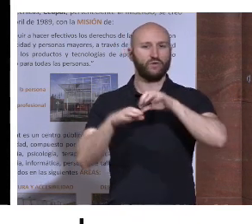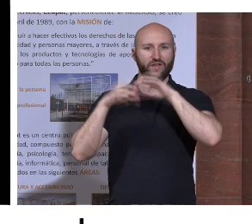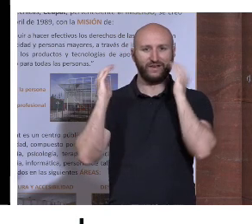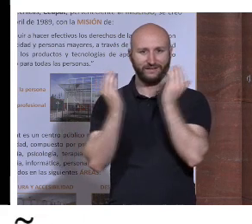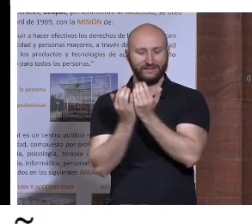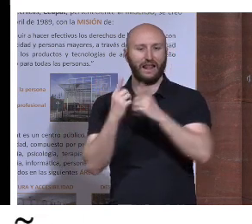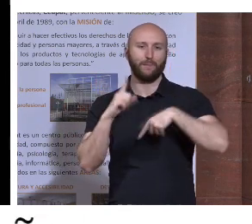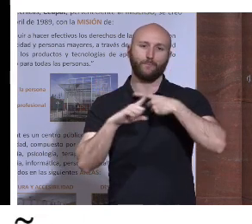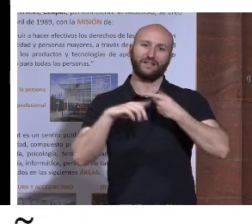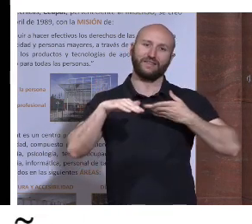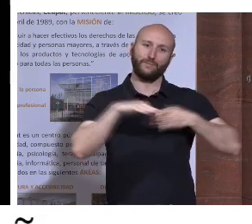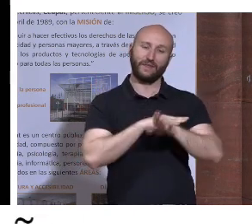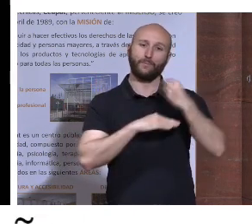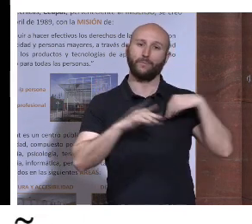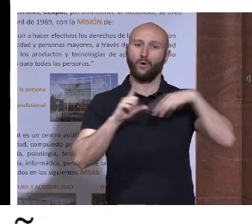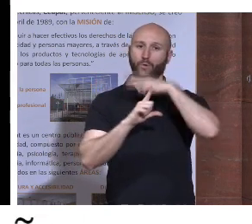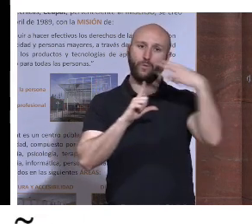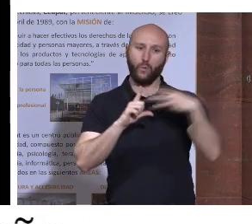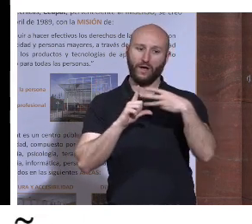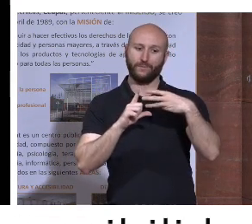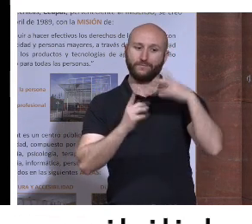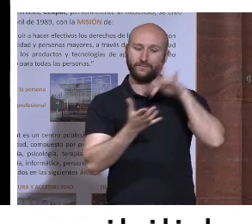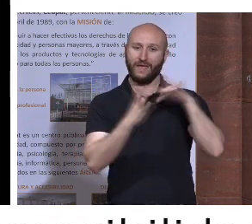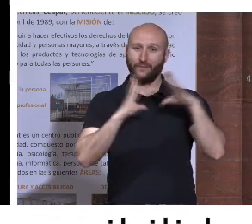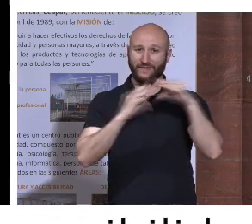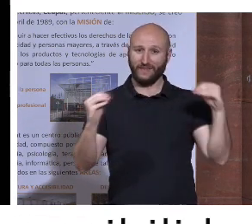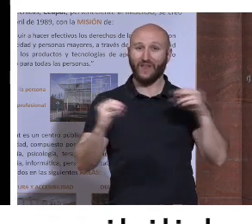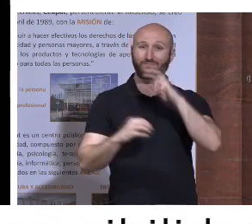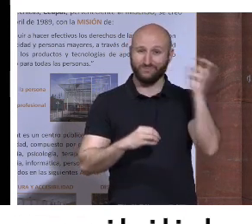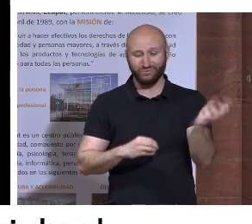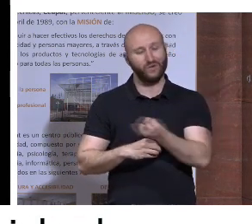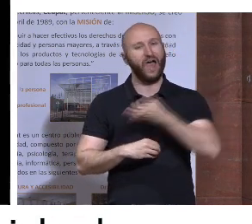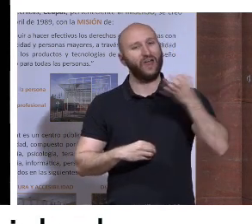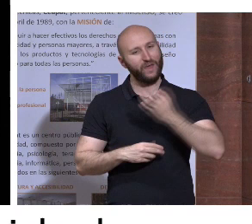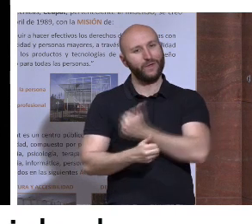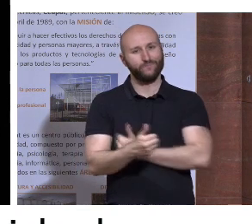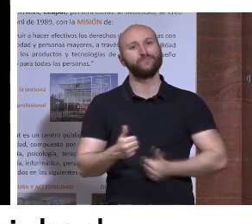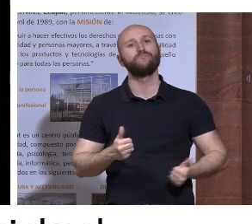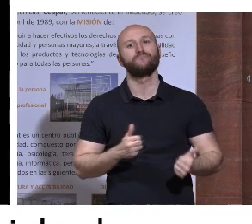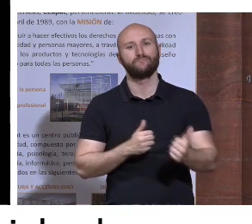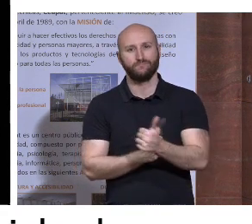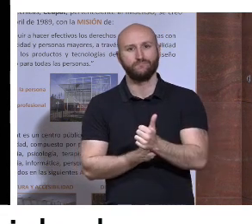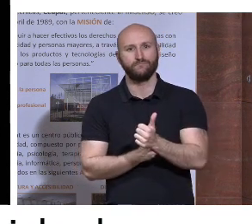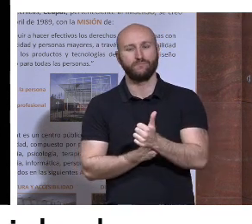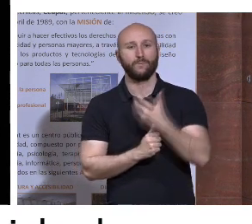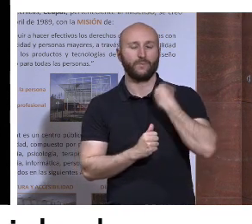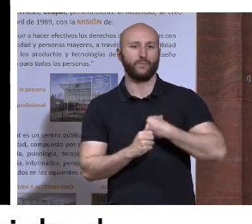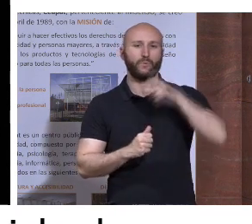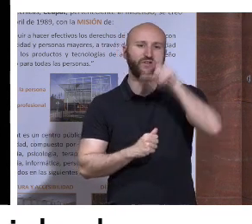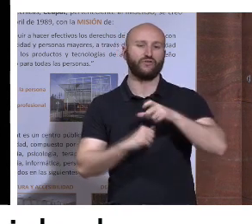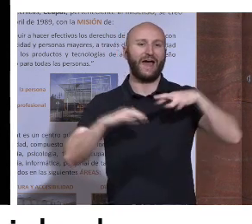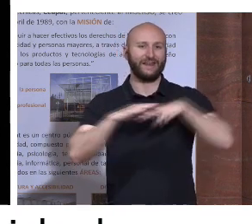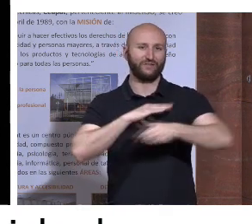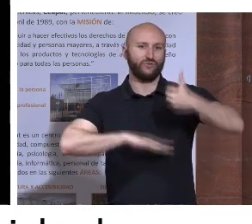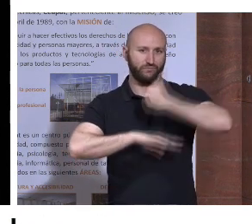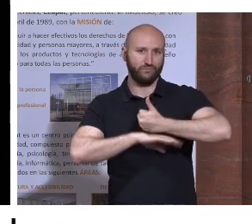la accesibilidad de las páginas web de la universidad, etcétera, fuera una prioridad de los rectores y